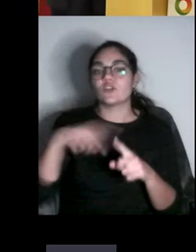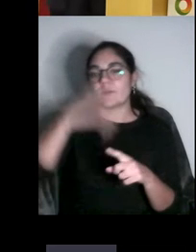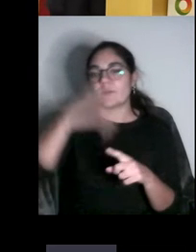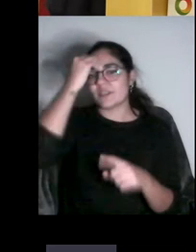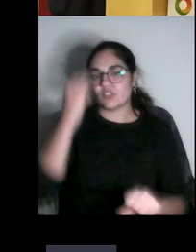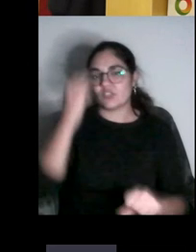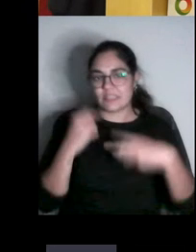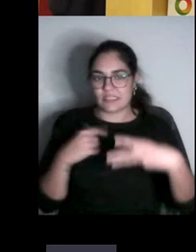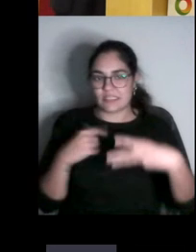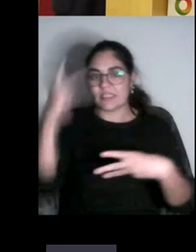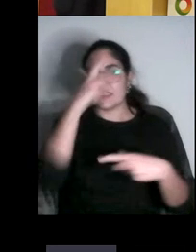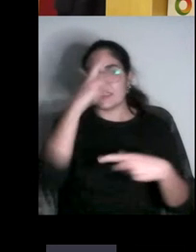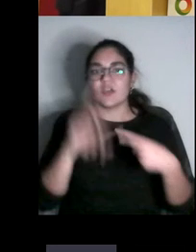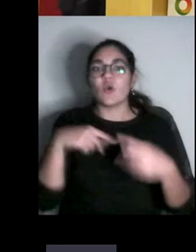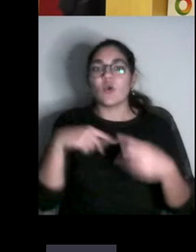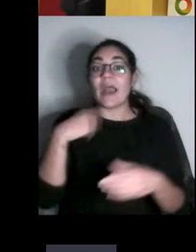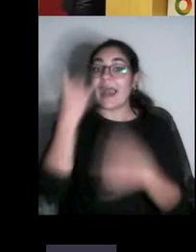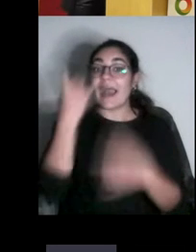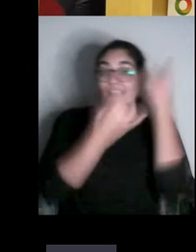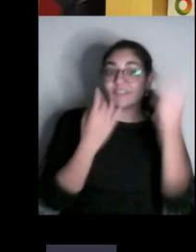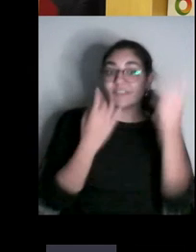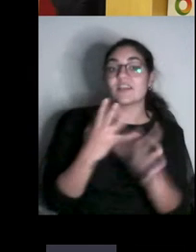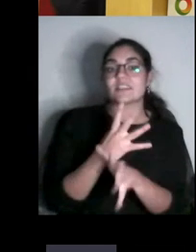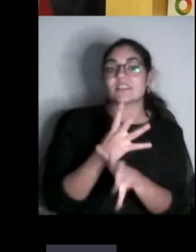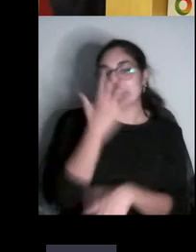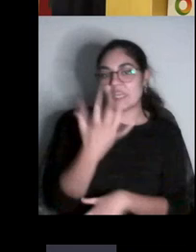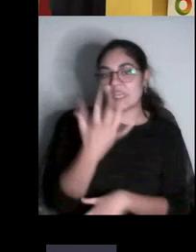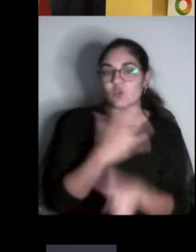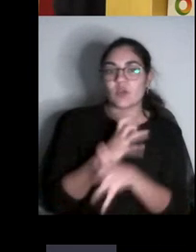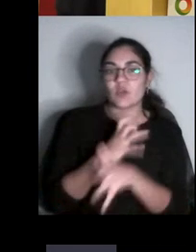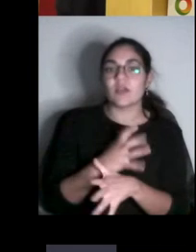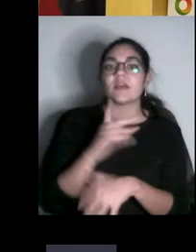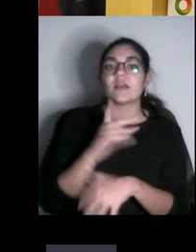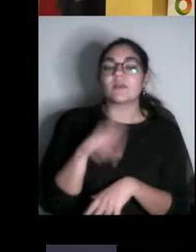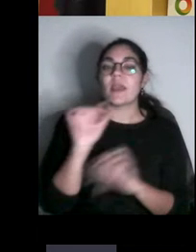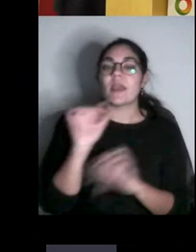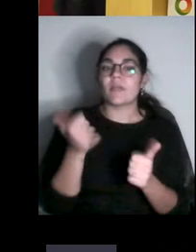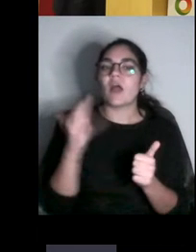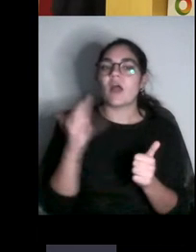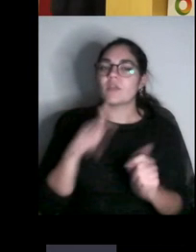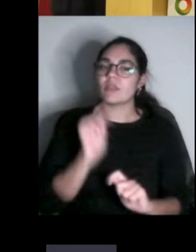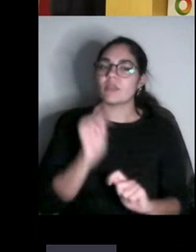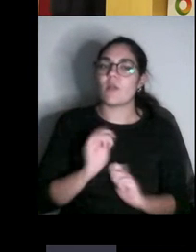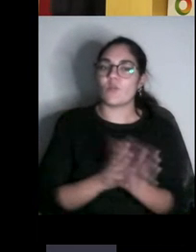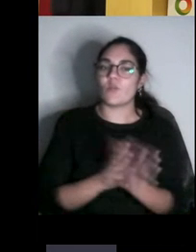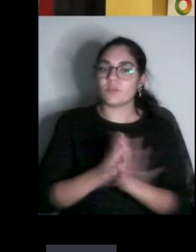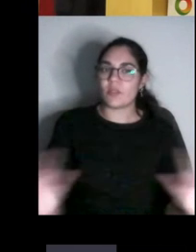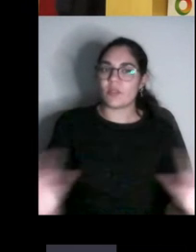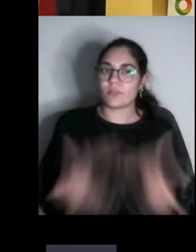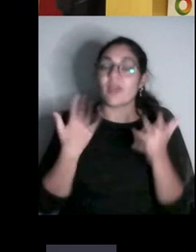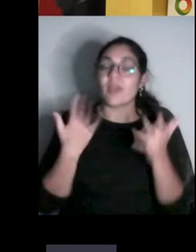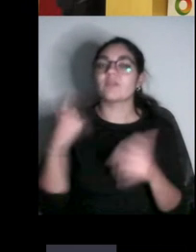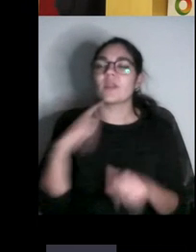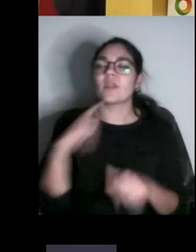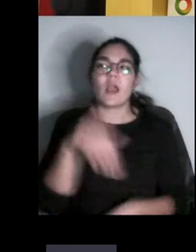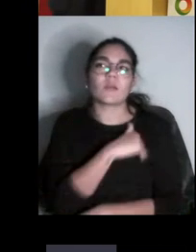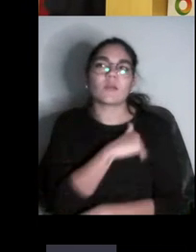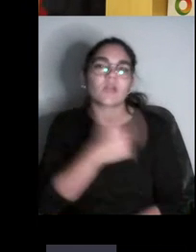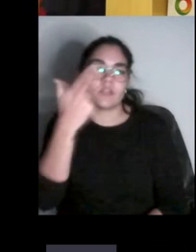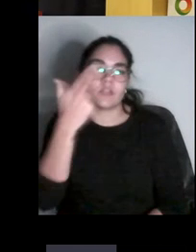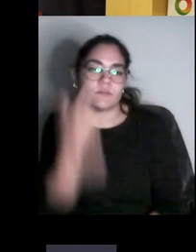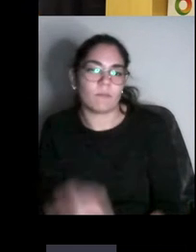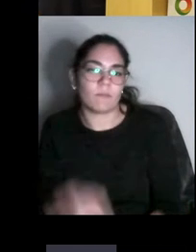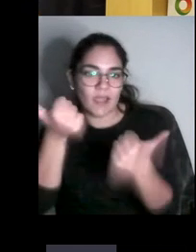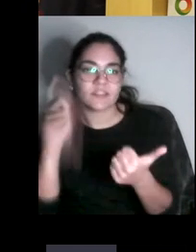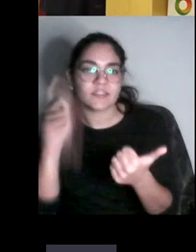el uso de las actividades y de hoy ven aumenta la motivación e interés académico de los alumnos si los alumnos